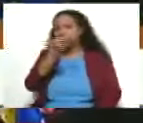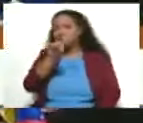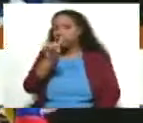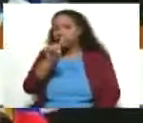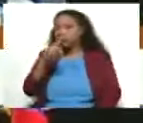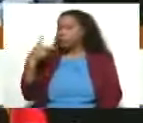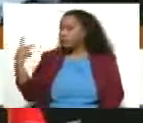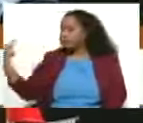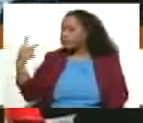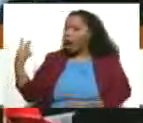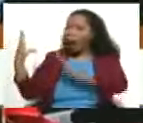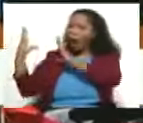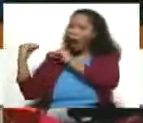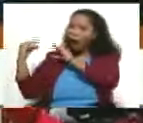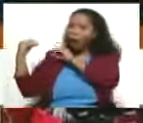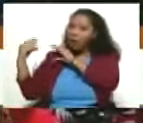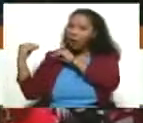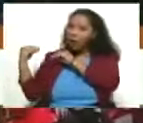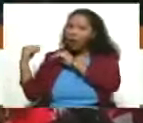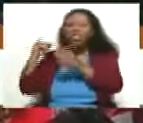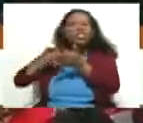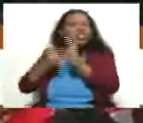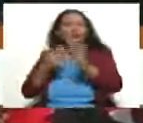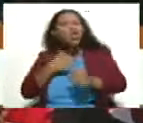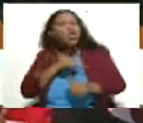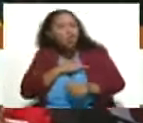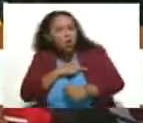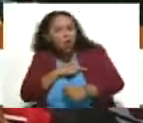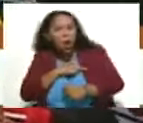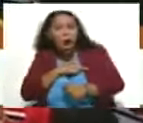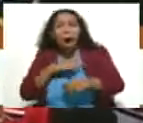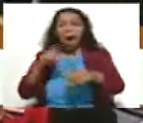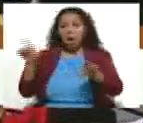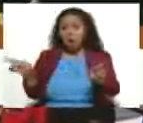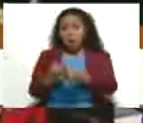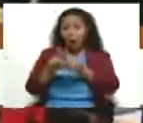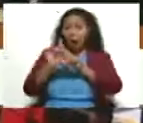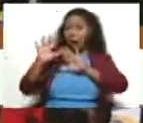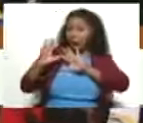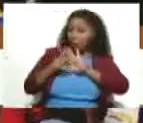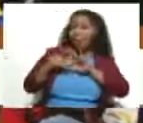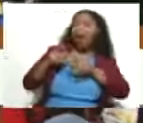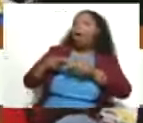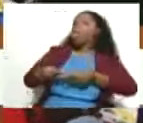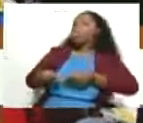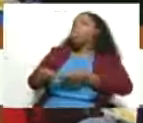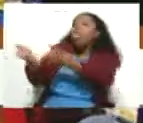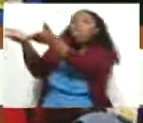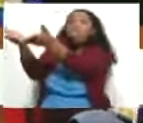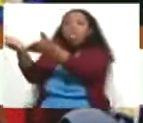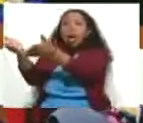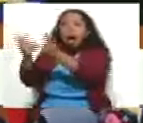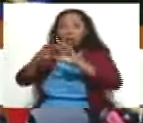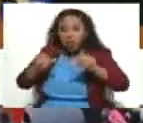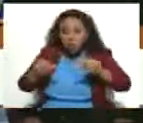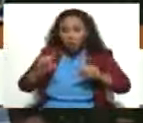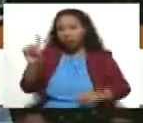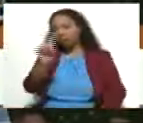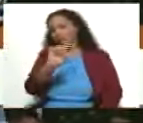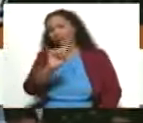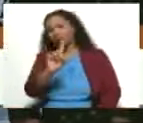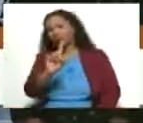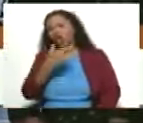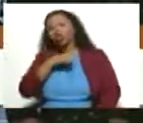Hablando. Ahora, ¿significa eso que nosotros nos vamos a dejar arrebatar el territorio? Y yo aprovecho que estamos acá en